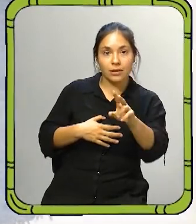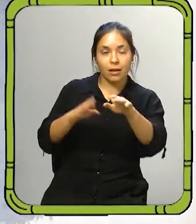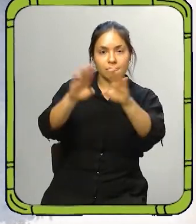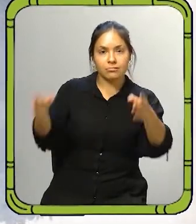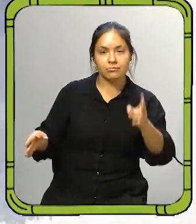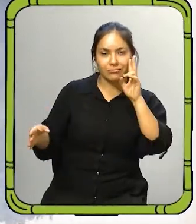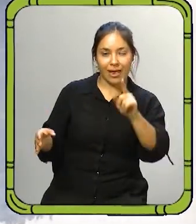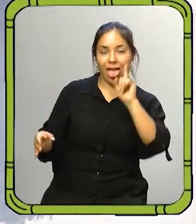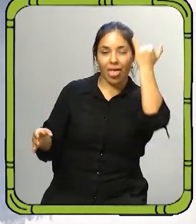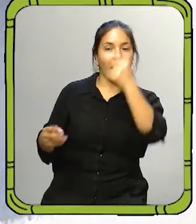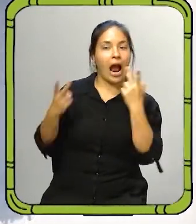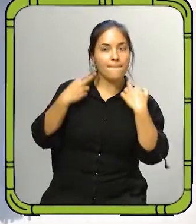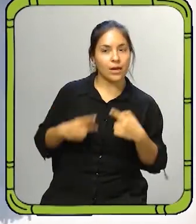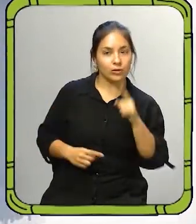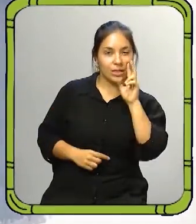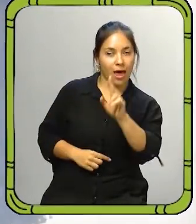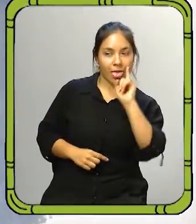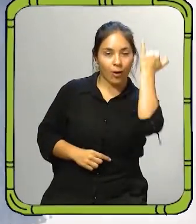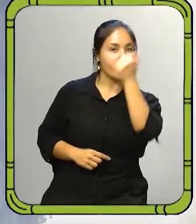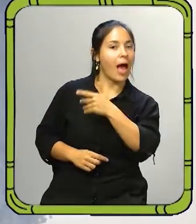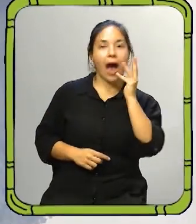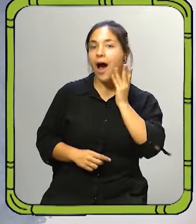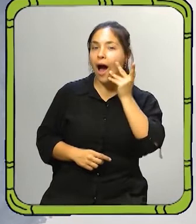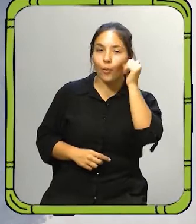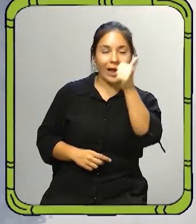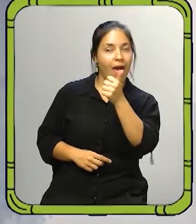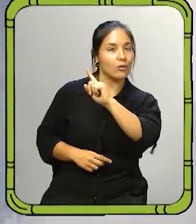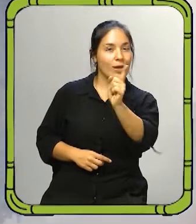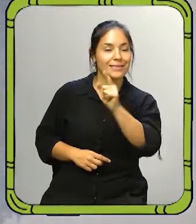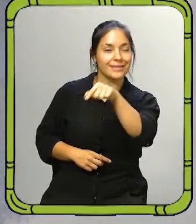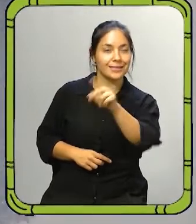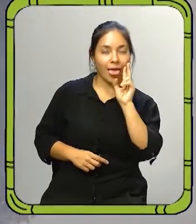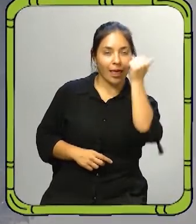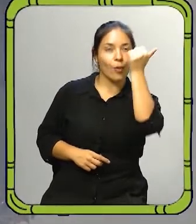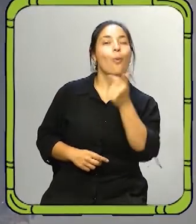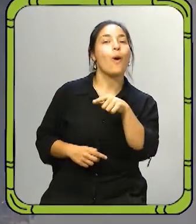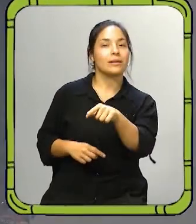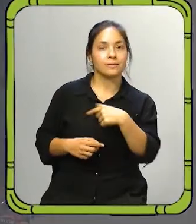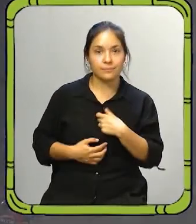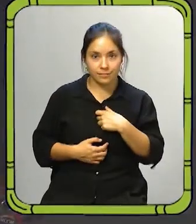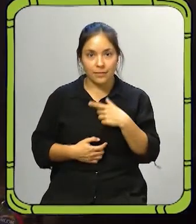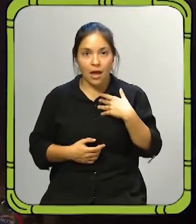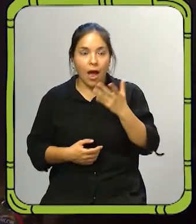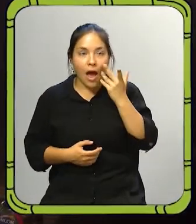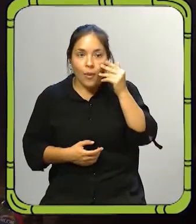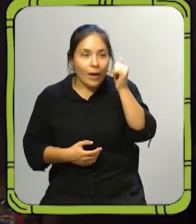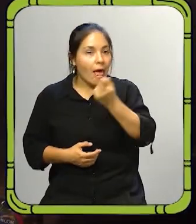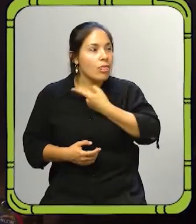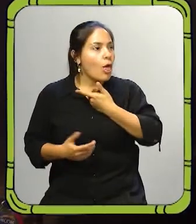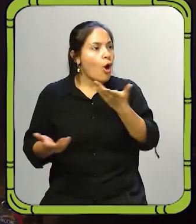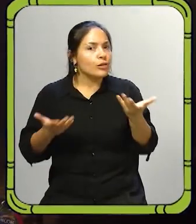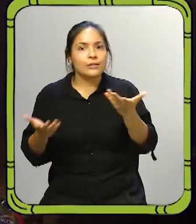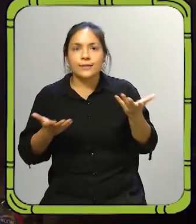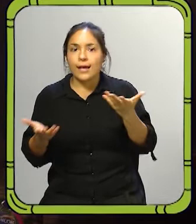era ningún tonto para confundirla. No, tenía miedo, pero sabía muy bien. Claro. Pero, ¿y su abuela dónde estaba? tenía